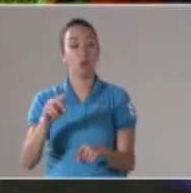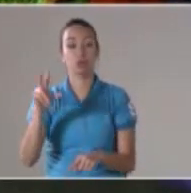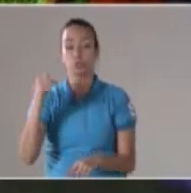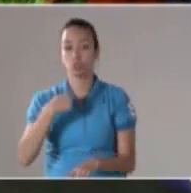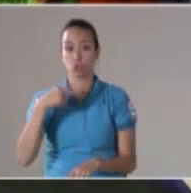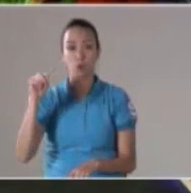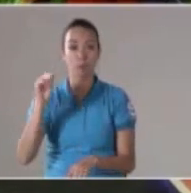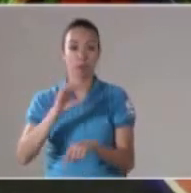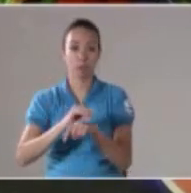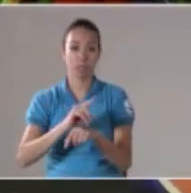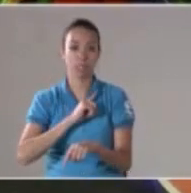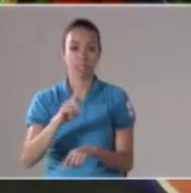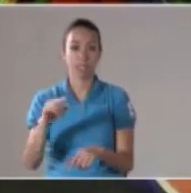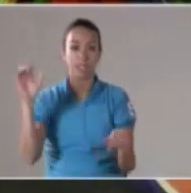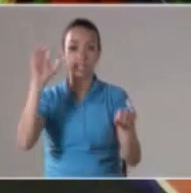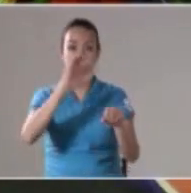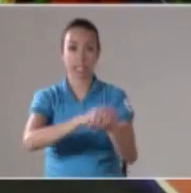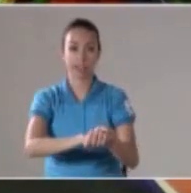esclavizar.